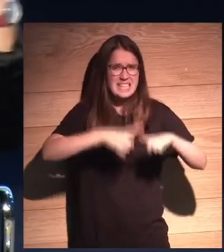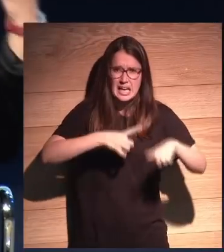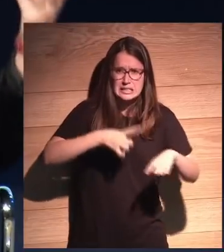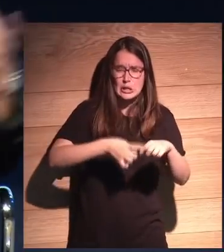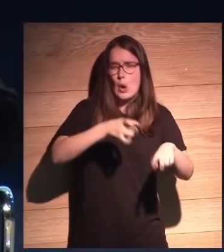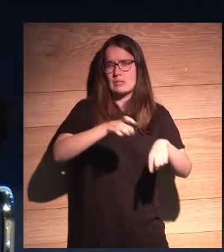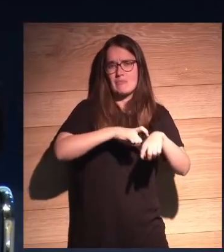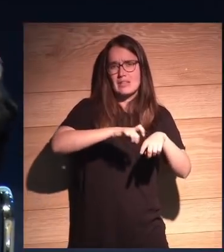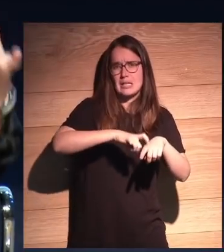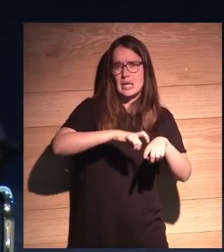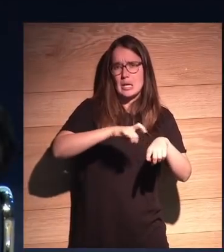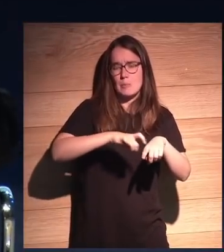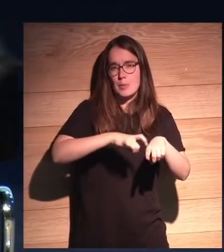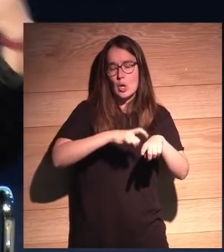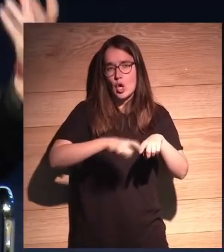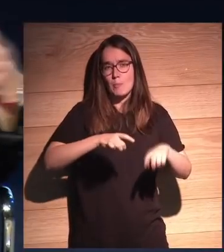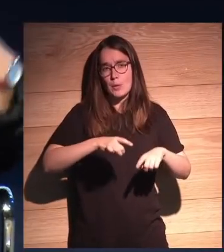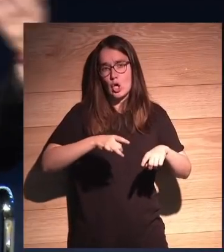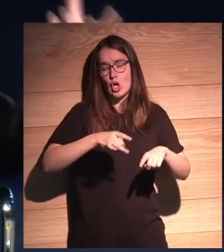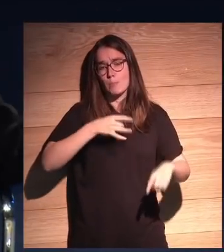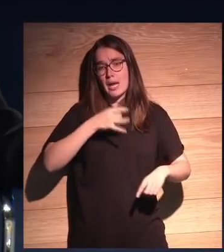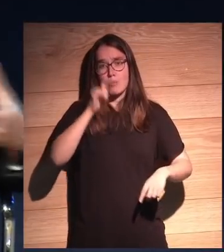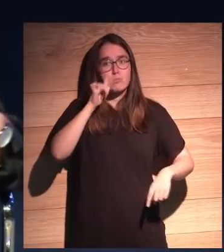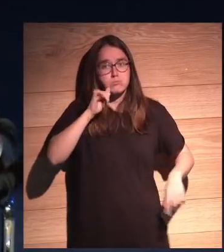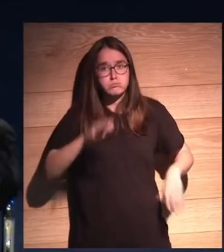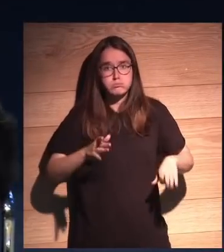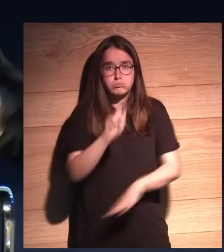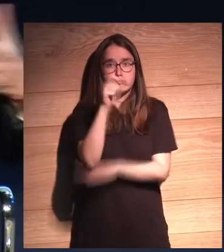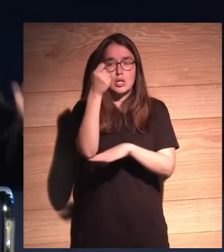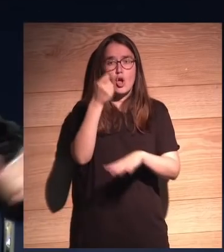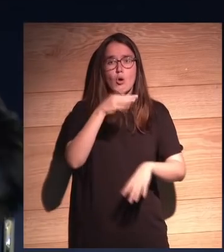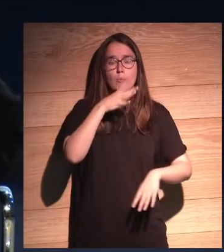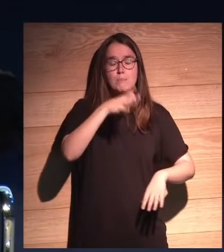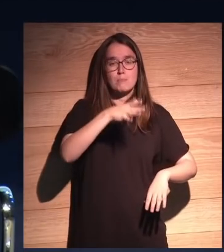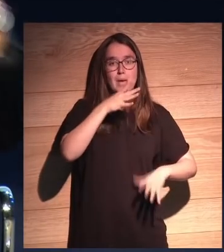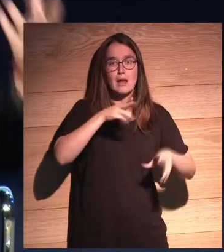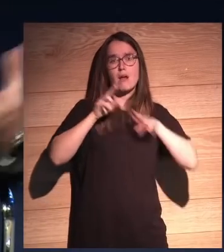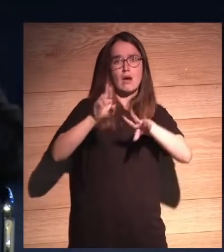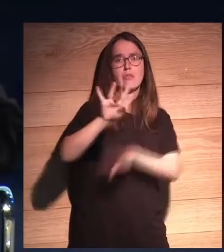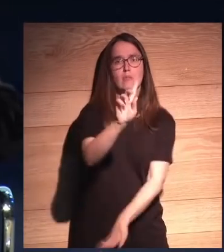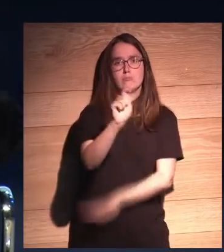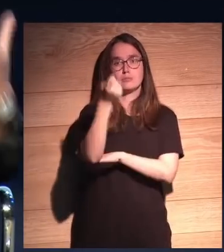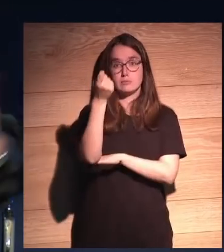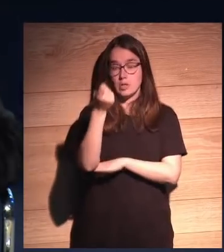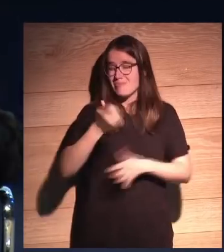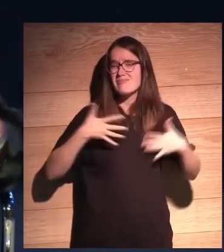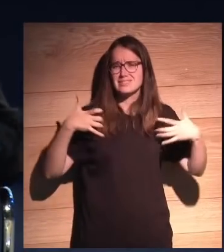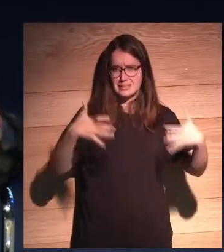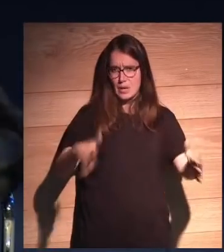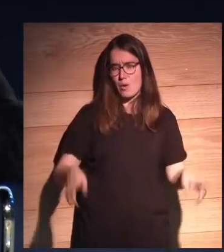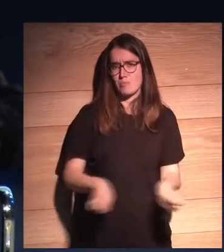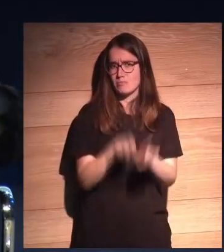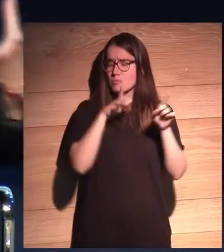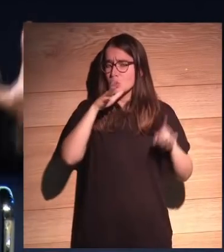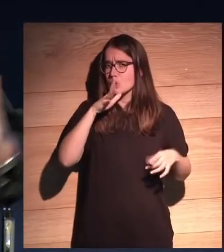sexual, de tipo ritos de fertilidad o ritos de prosperidad de caza o lo que fuera, en fin,